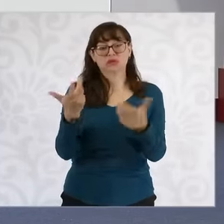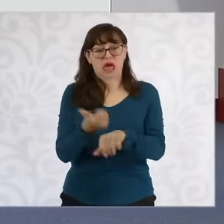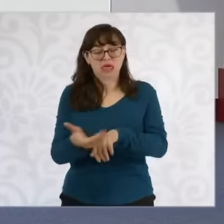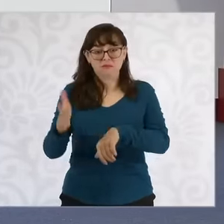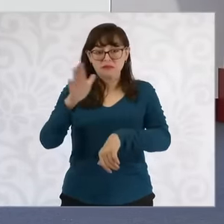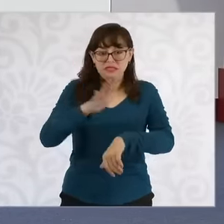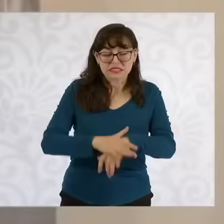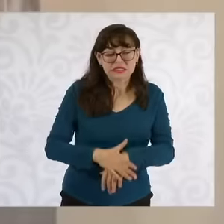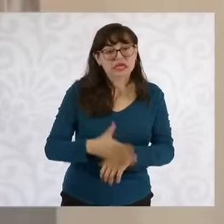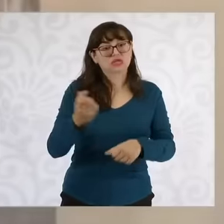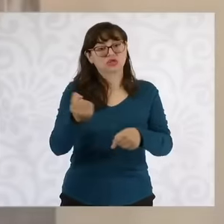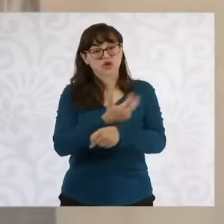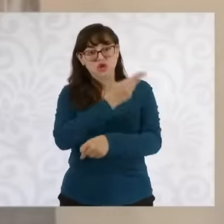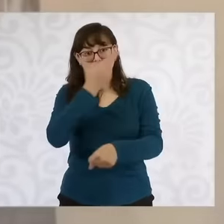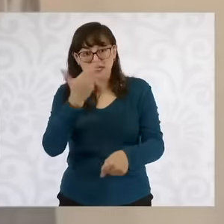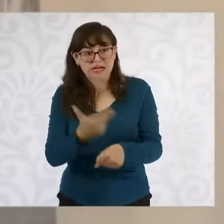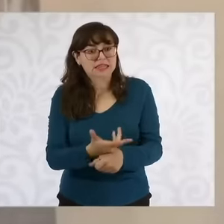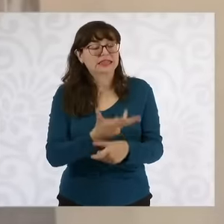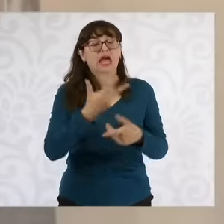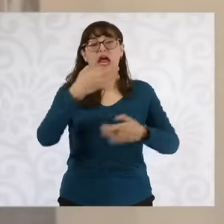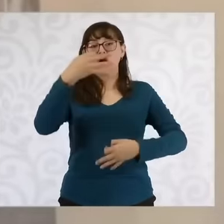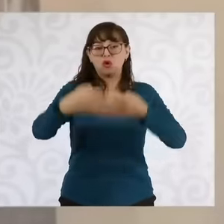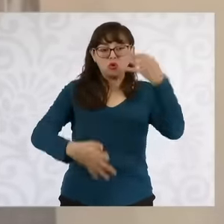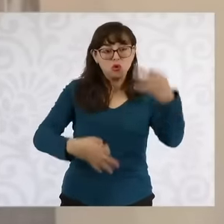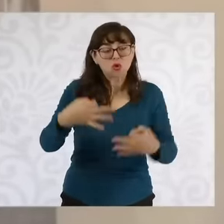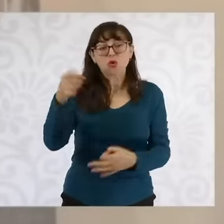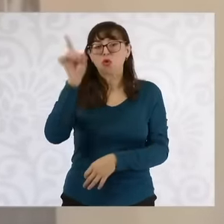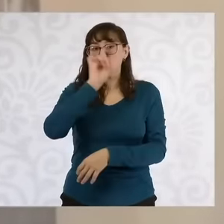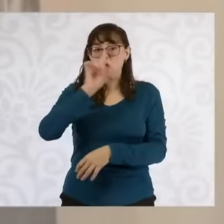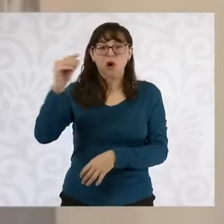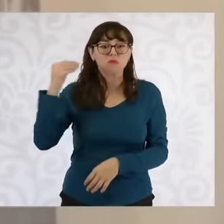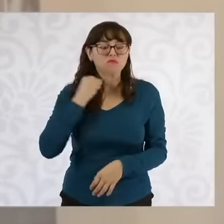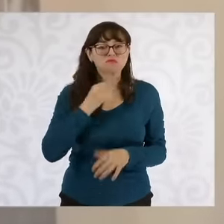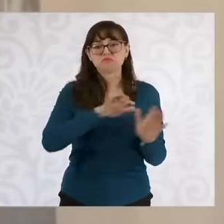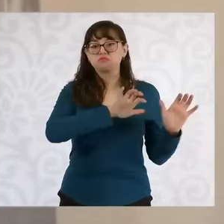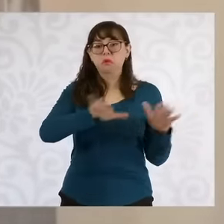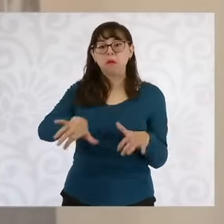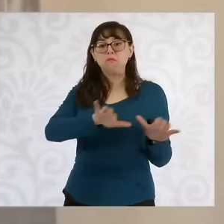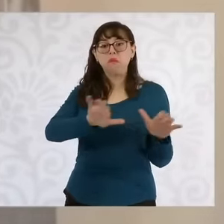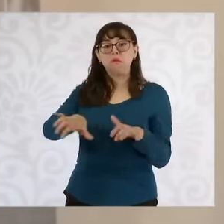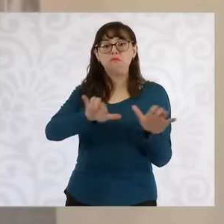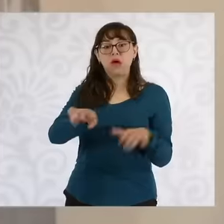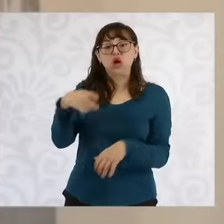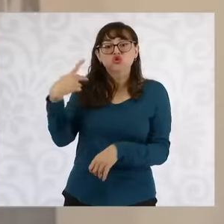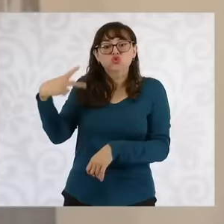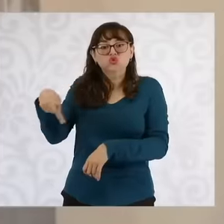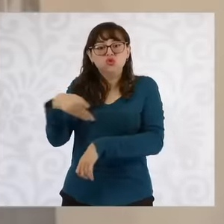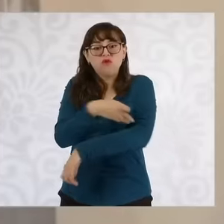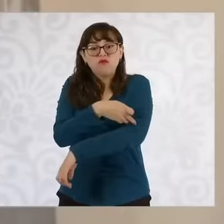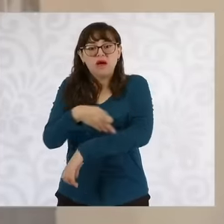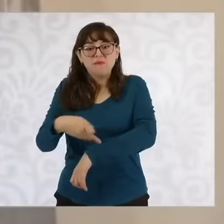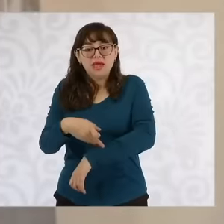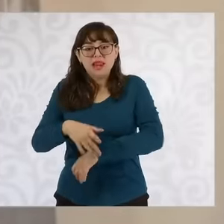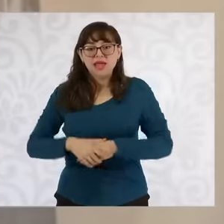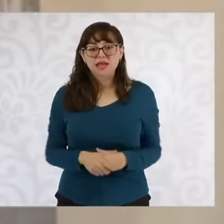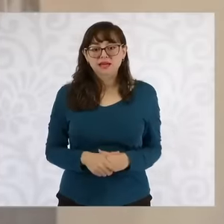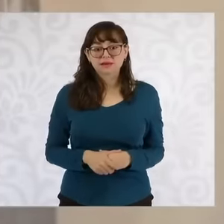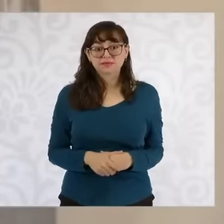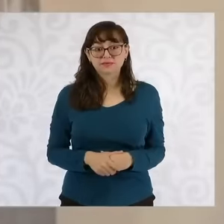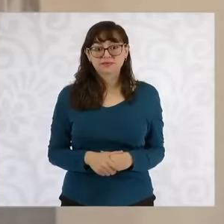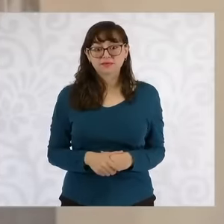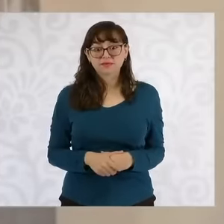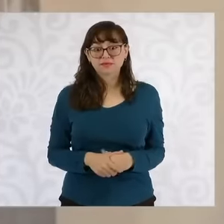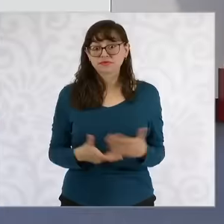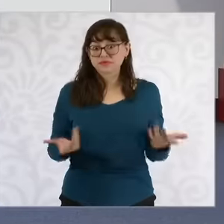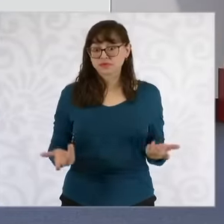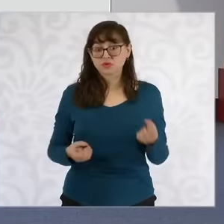administrativos como actuarios, secretarios de tribunal, juzgado, asesor jurídico y analista especializado. Abajo. Nepotismo